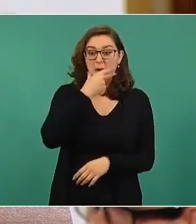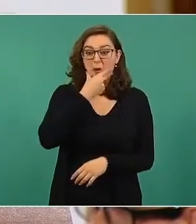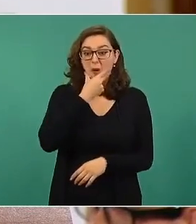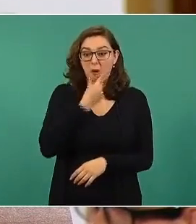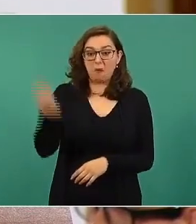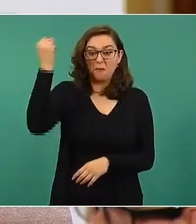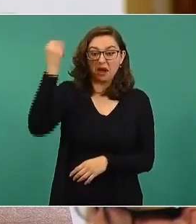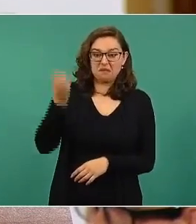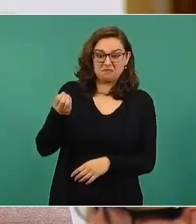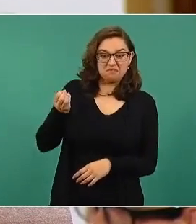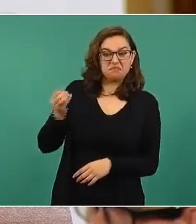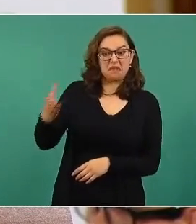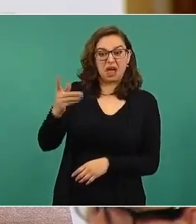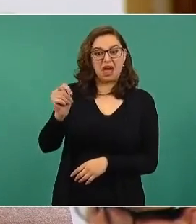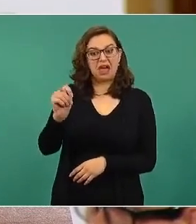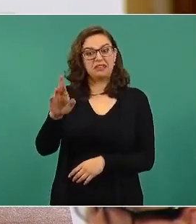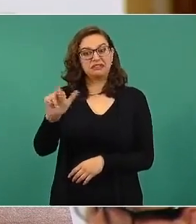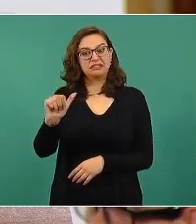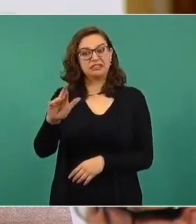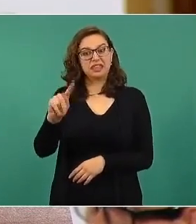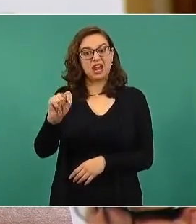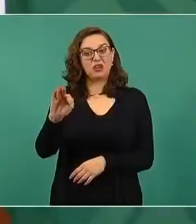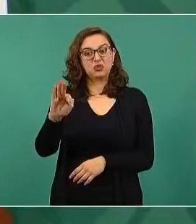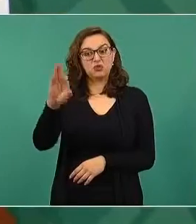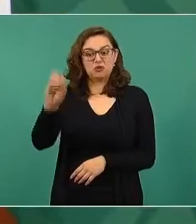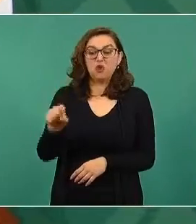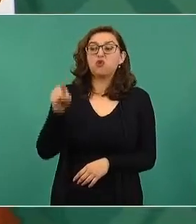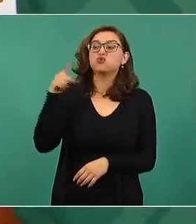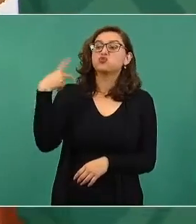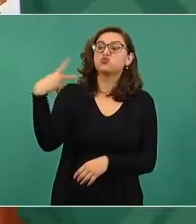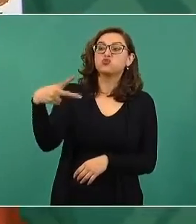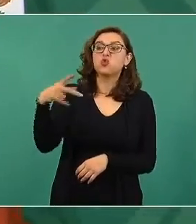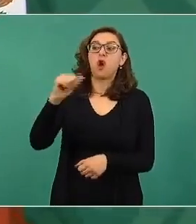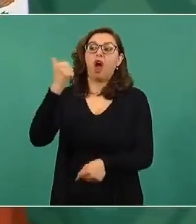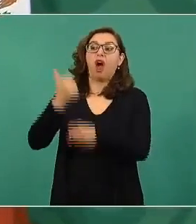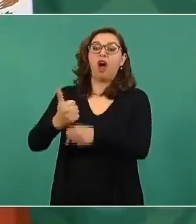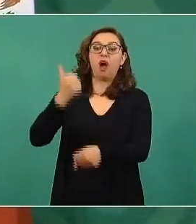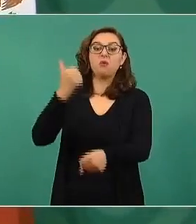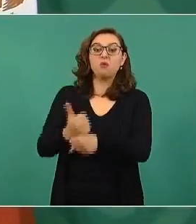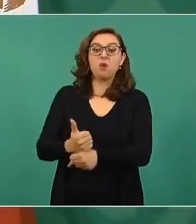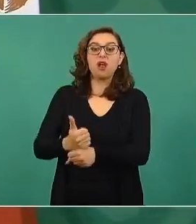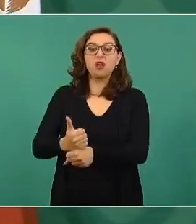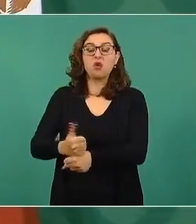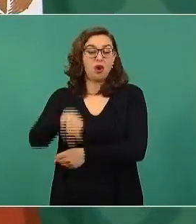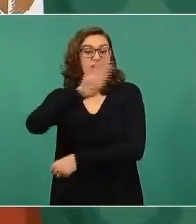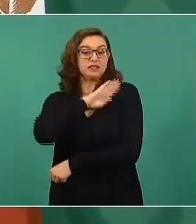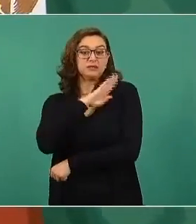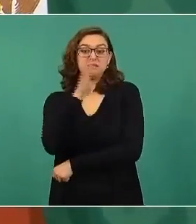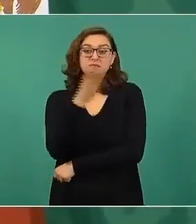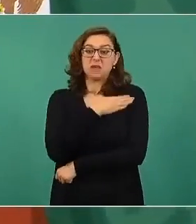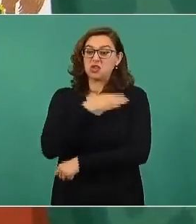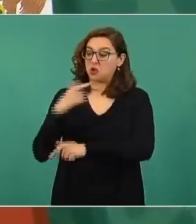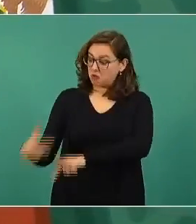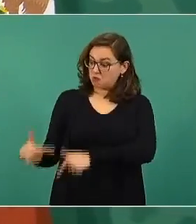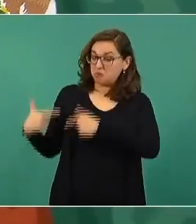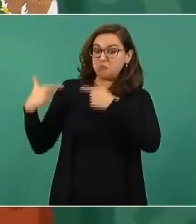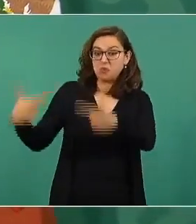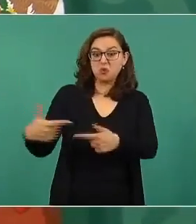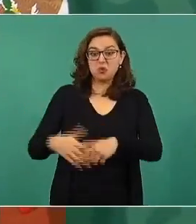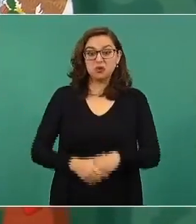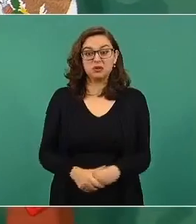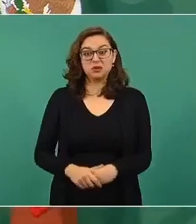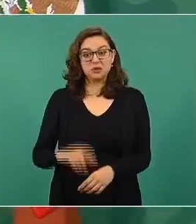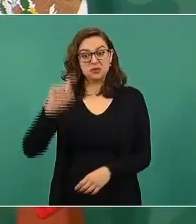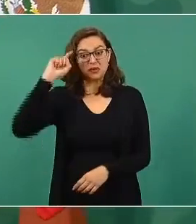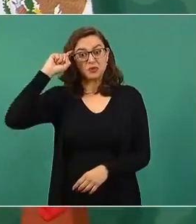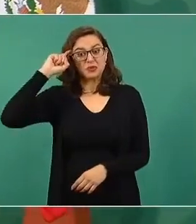además desciende de un abuelo español. Ya está muy enojado. Pues sí, ni valor